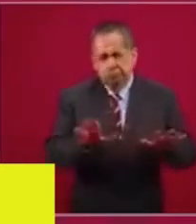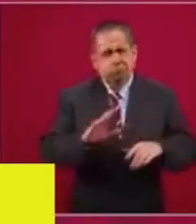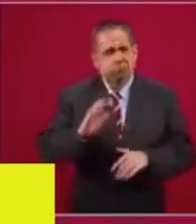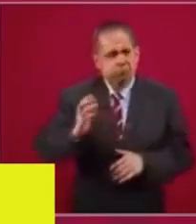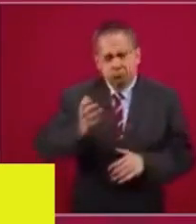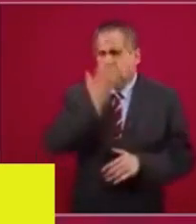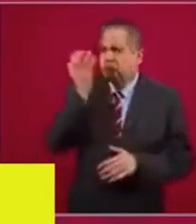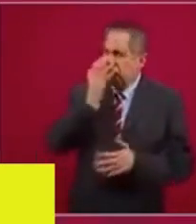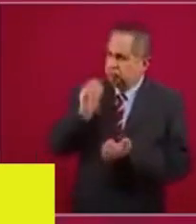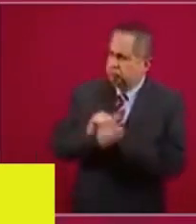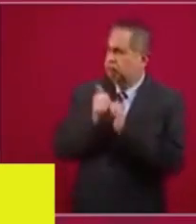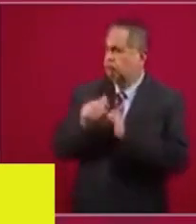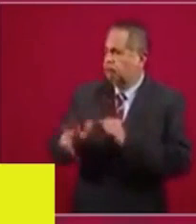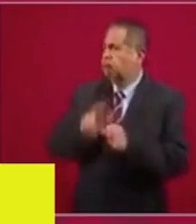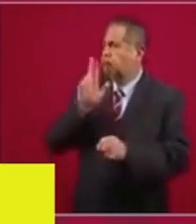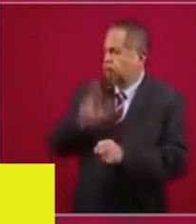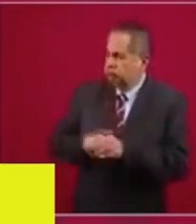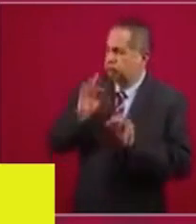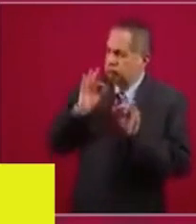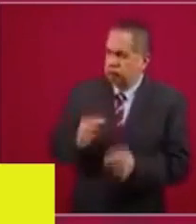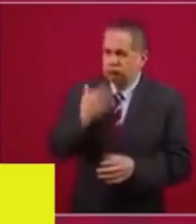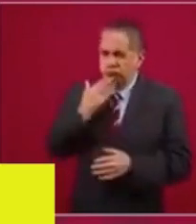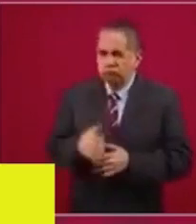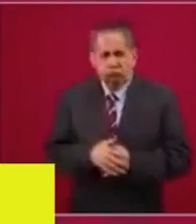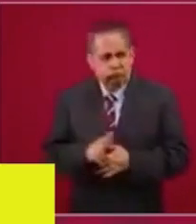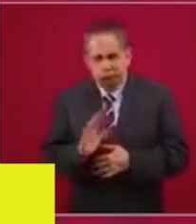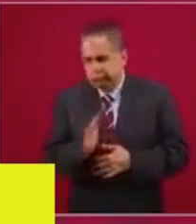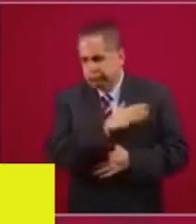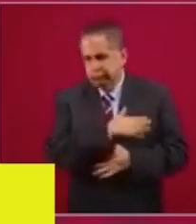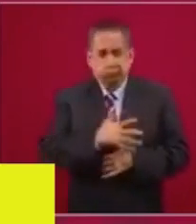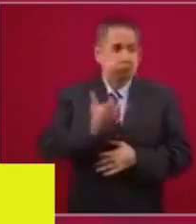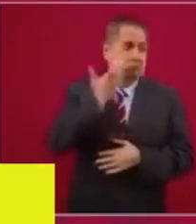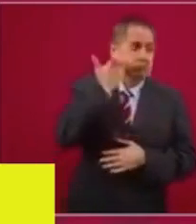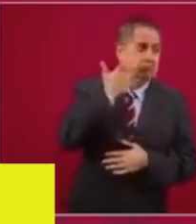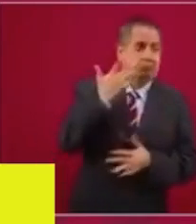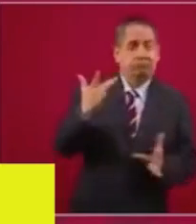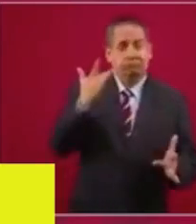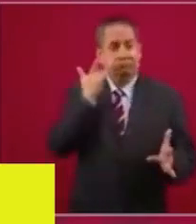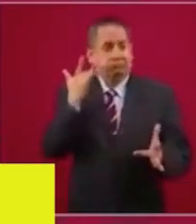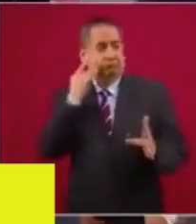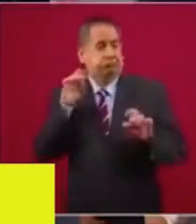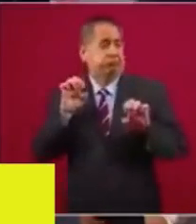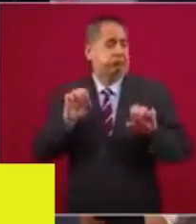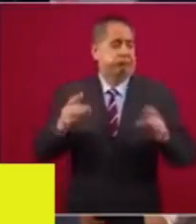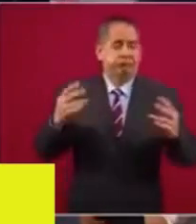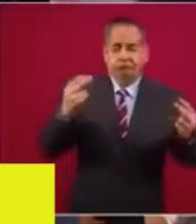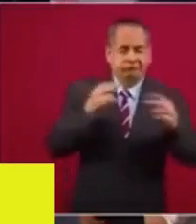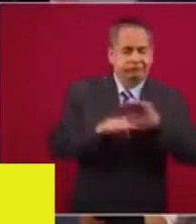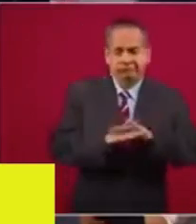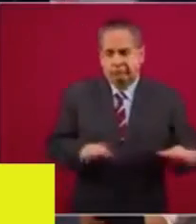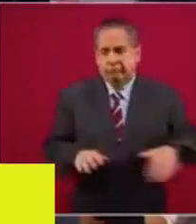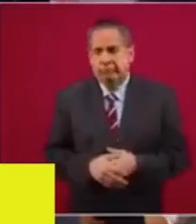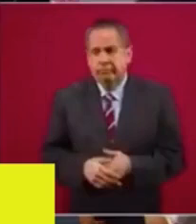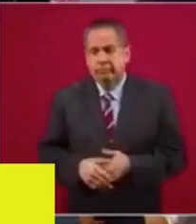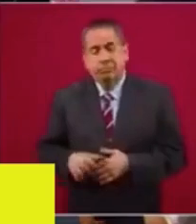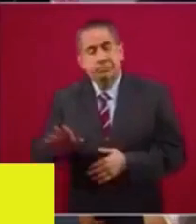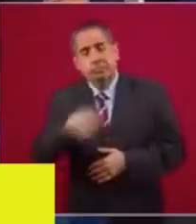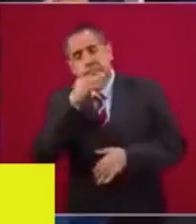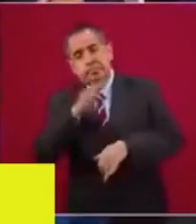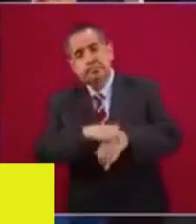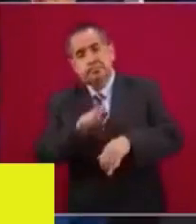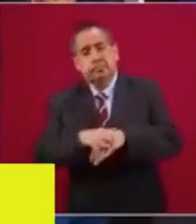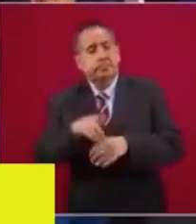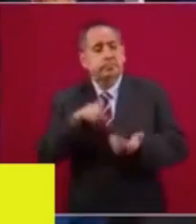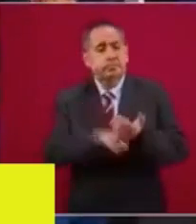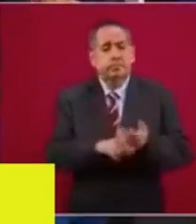acostumbrando. Pero nada de fantocherías. Entonces, el mensaje para los trabajadores de la